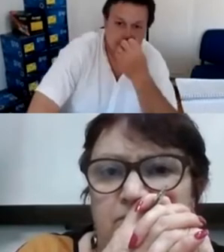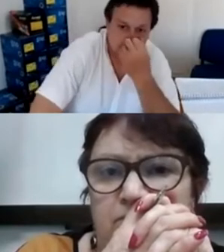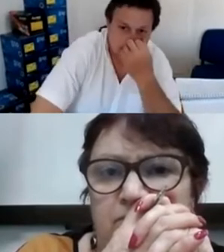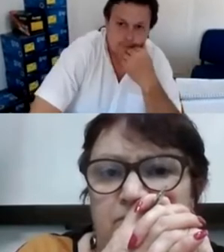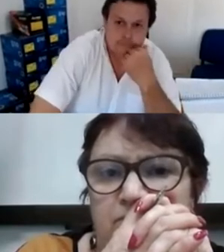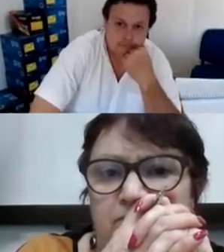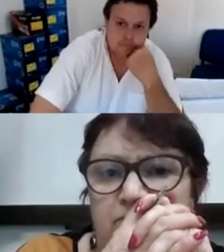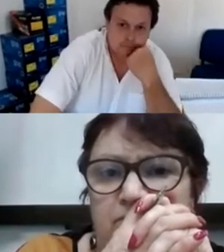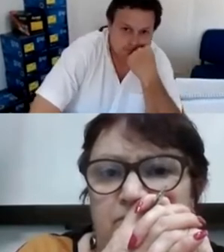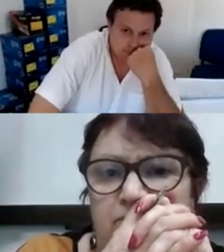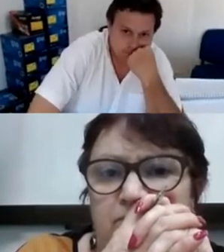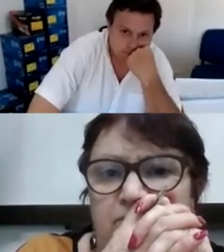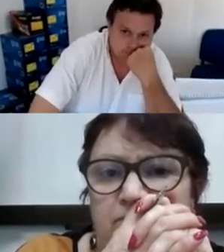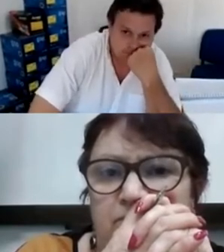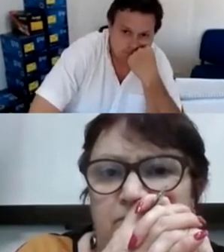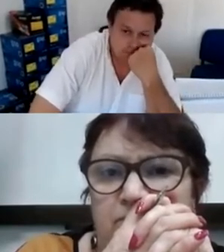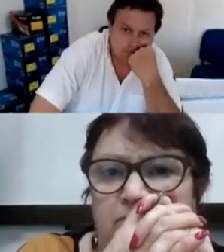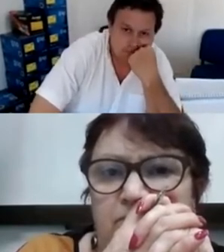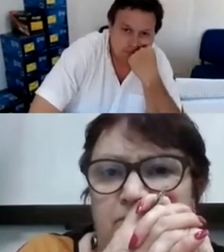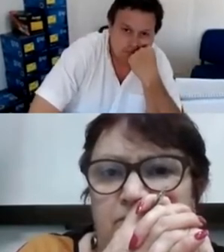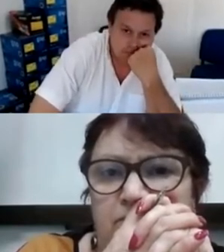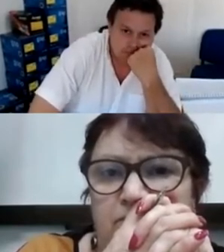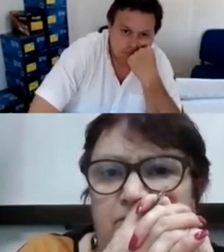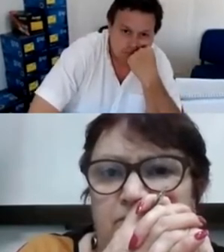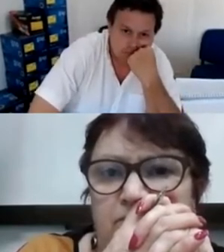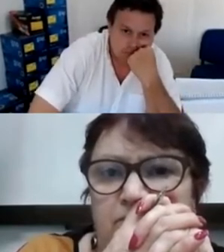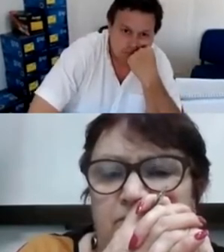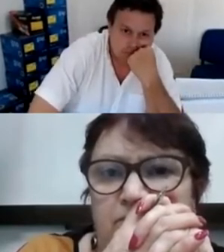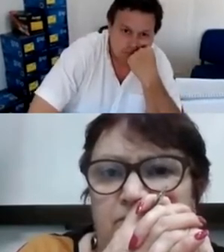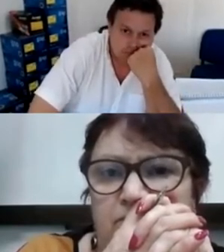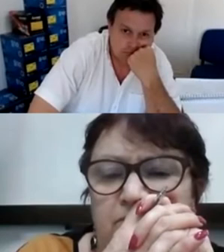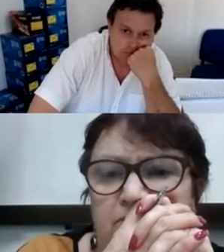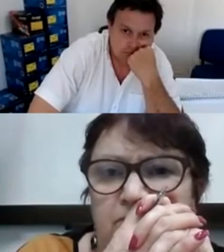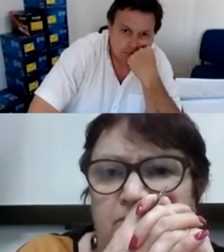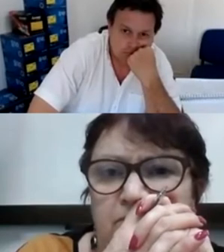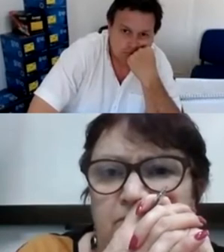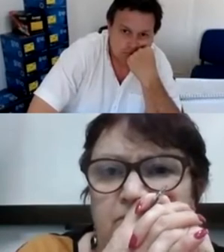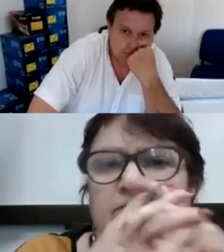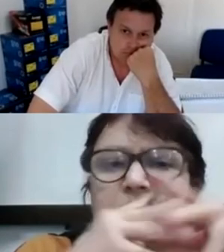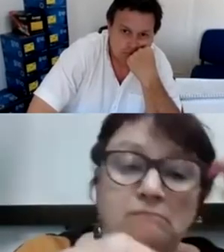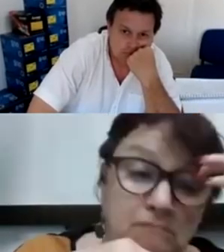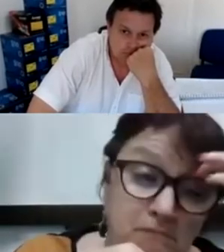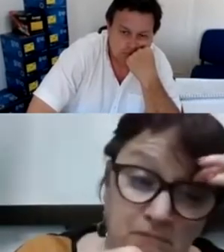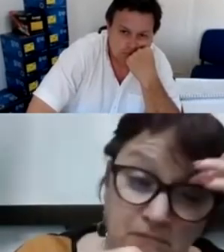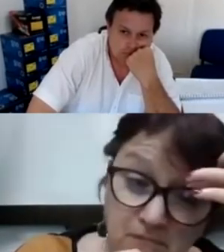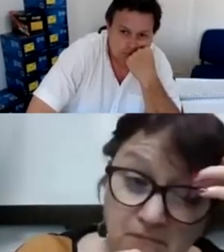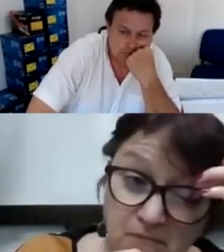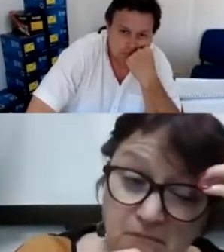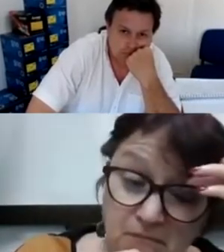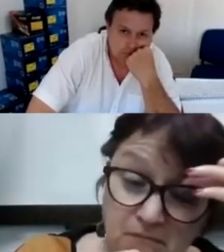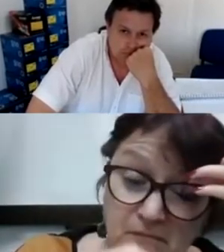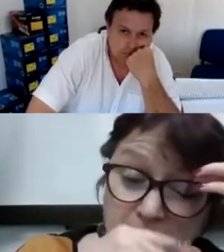en un proceso de departamentalización que no vaya capa sobre capa consolidando algo tan estratificado que no permita que lo